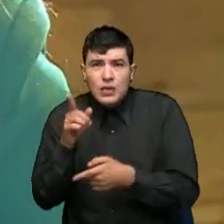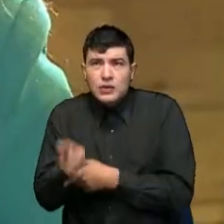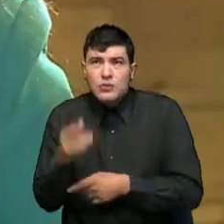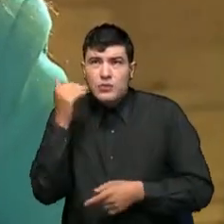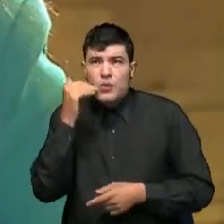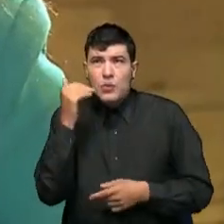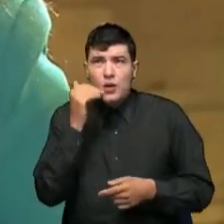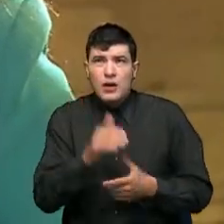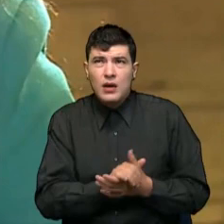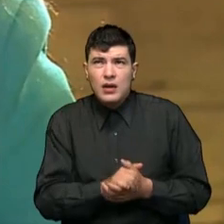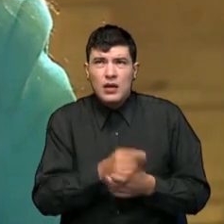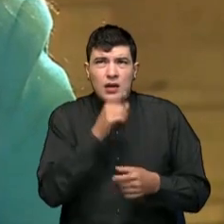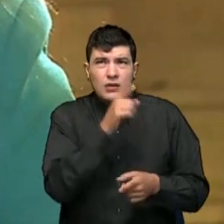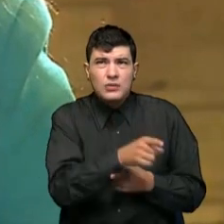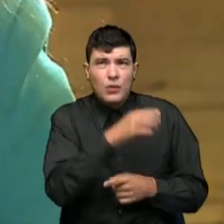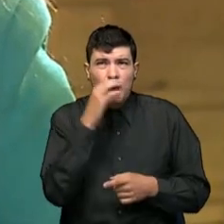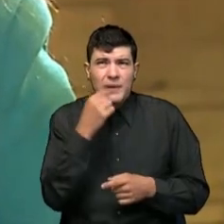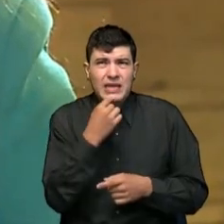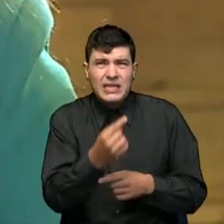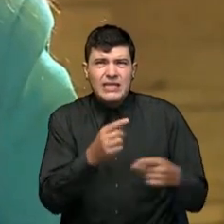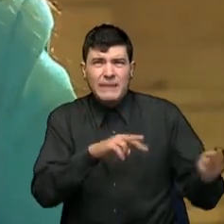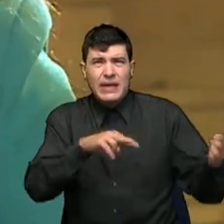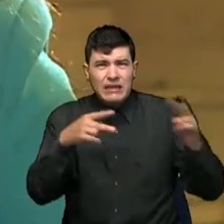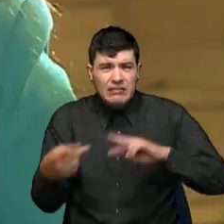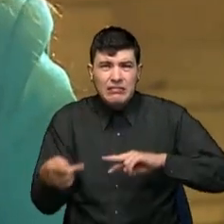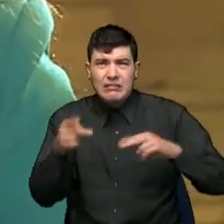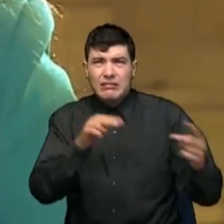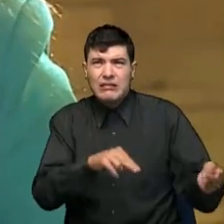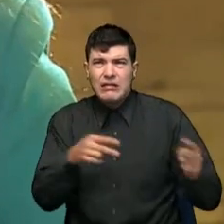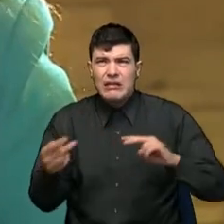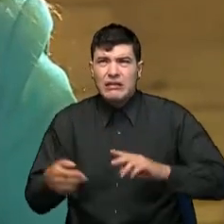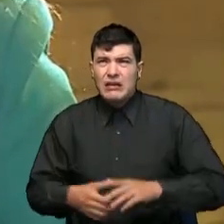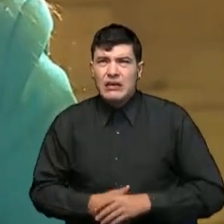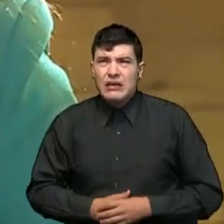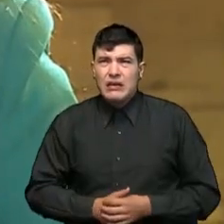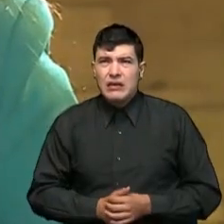contradice tanto, es tanta la mentira que al final yo creo que el hombre está